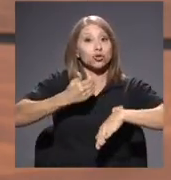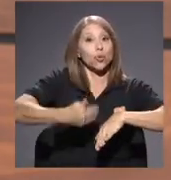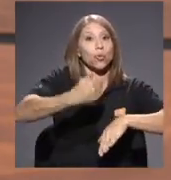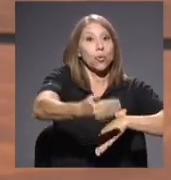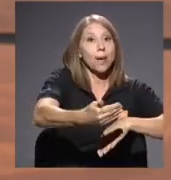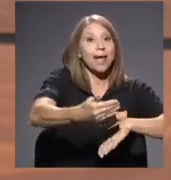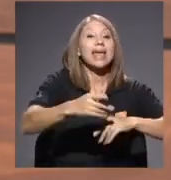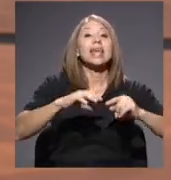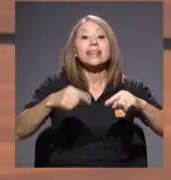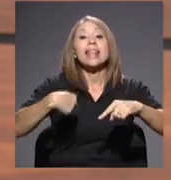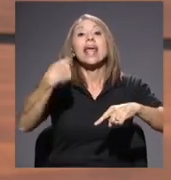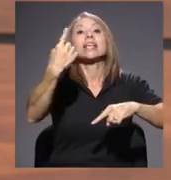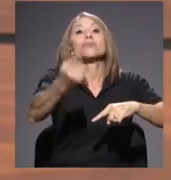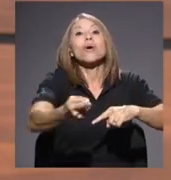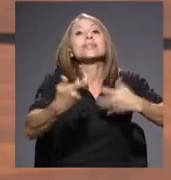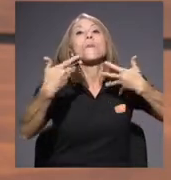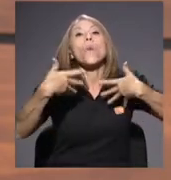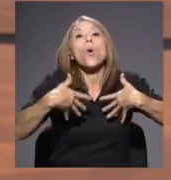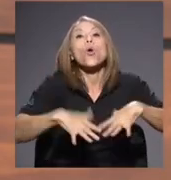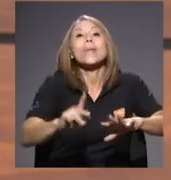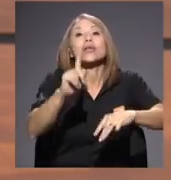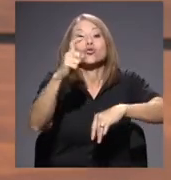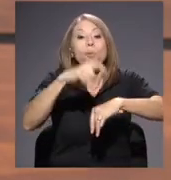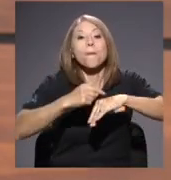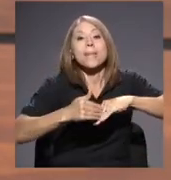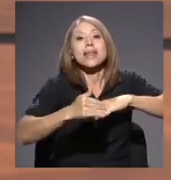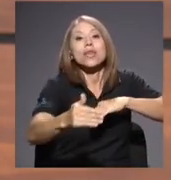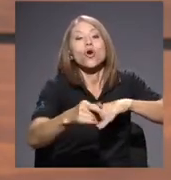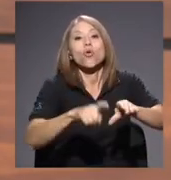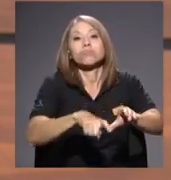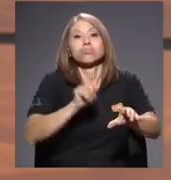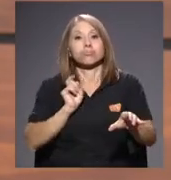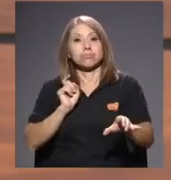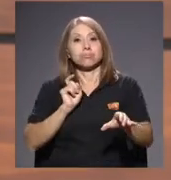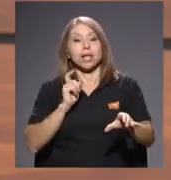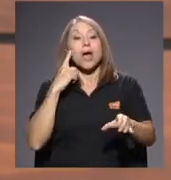al menos dejar un periodo afuera. Porque en todo puesto electo